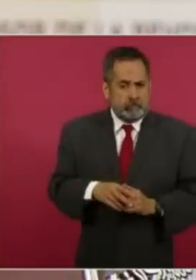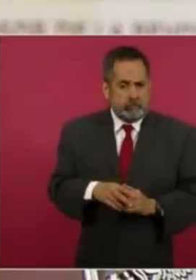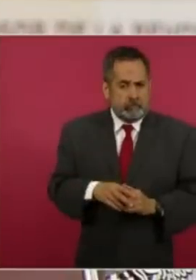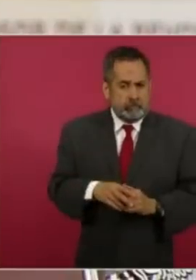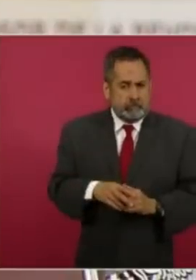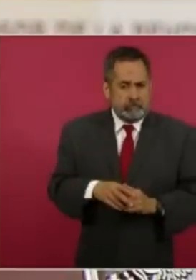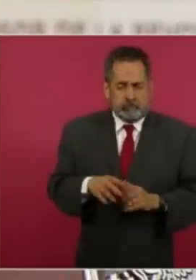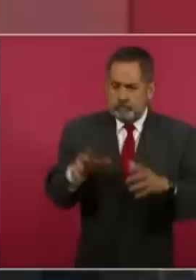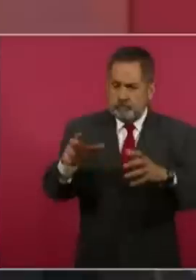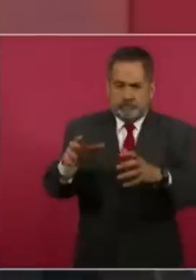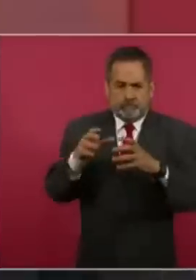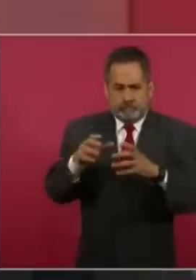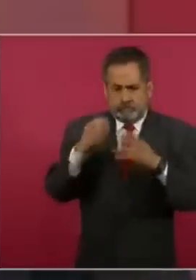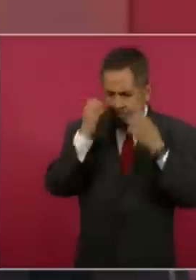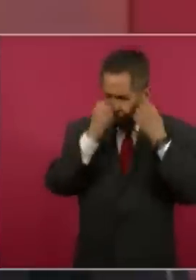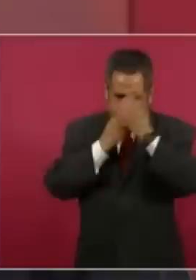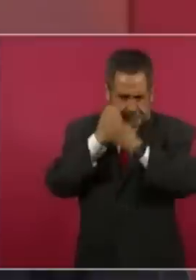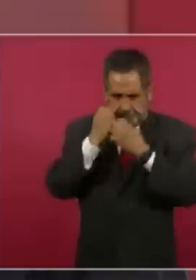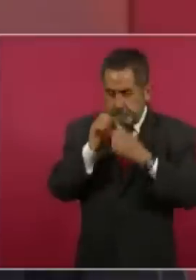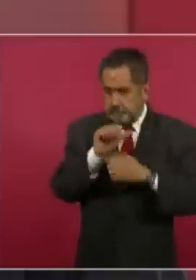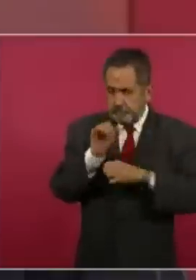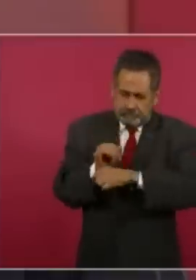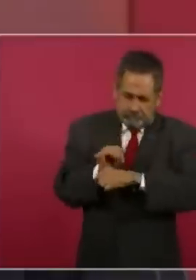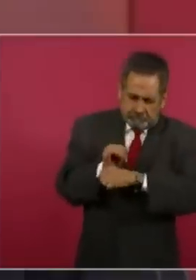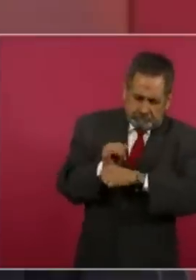disponibles para la investigación